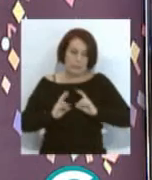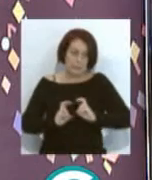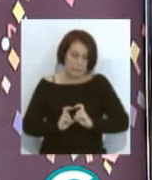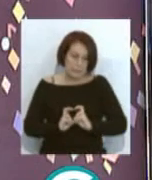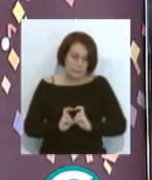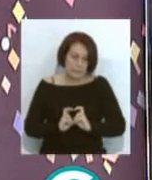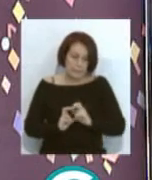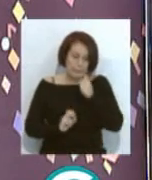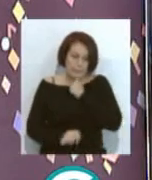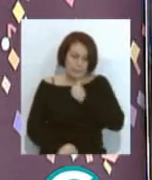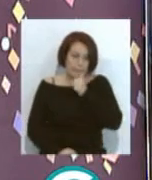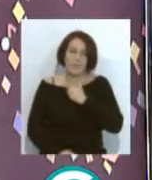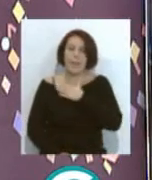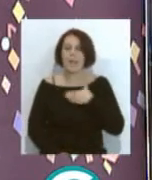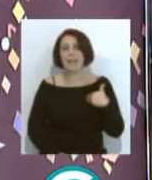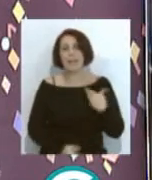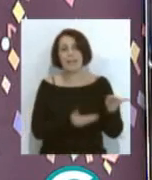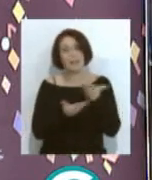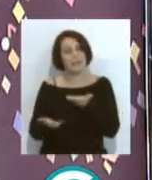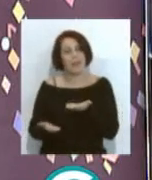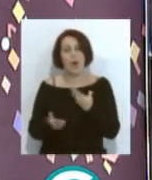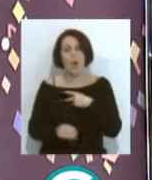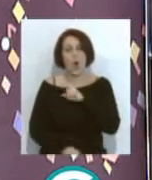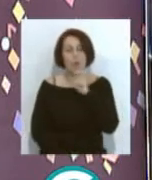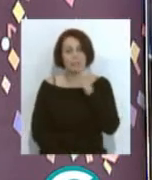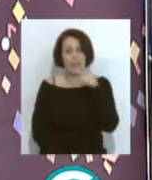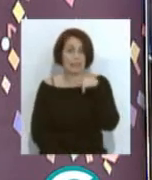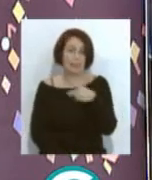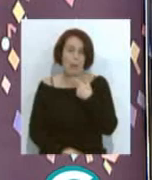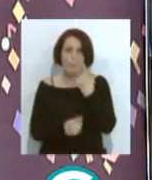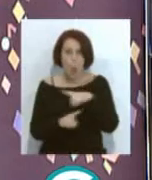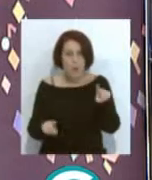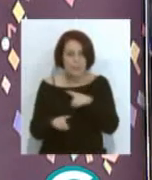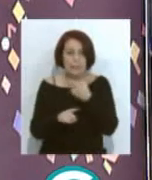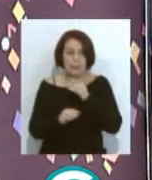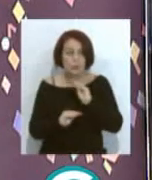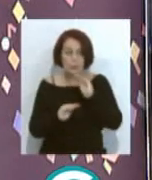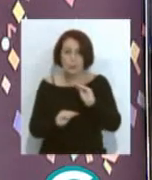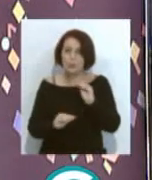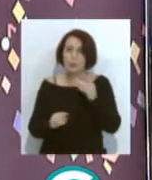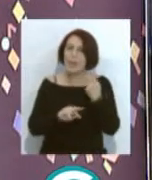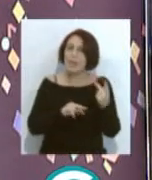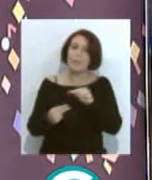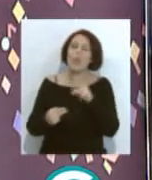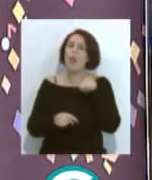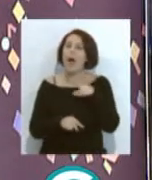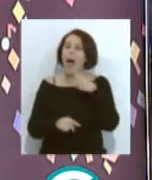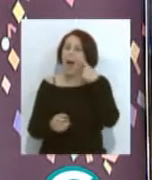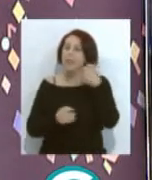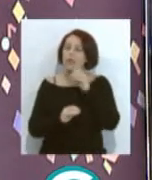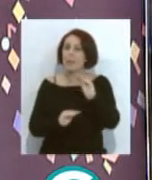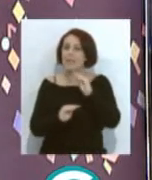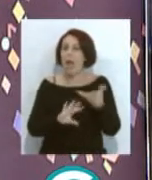Bueno, pues ha querido darnos otra entrega de esa música, de su música, de su interpretación y su arte, con